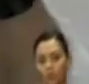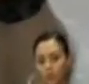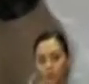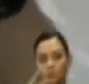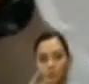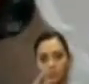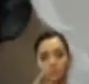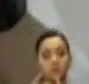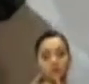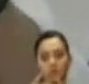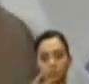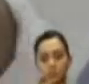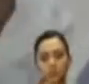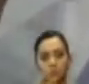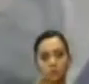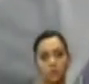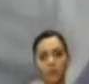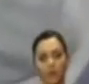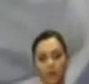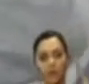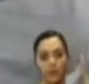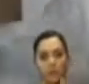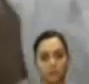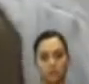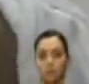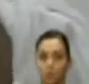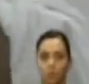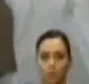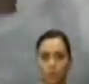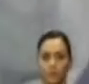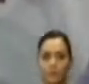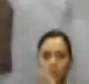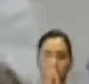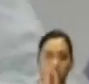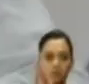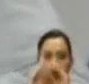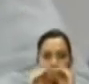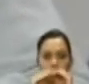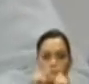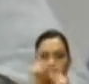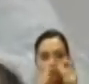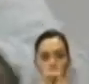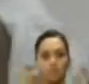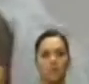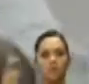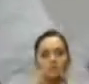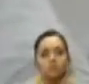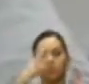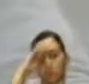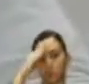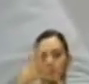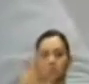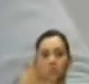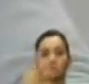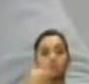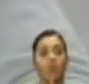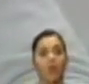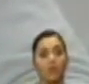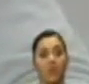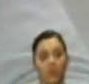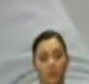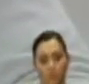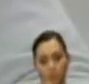atrás de Estados Unidos, Canadá, Brasil, países que lo llevan 20 veces en población. Canadá solo 3 veces.